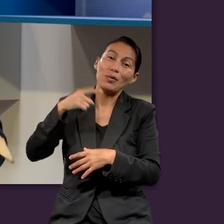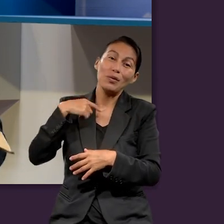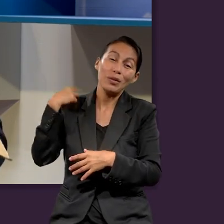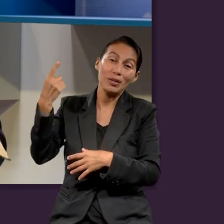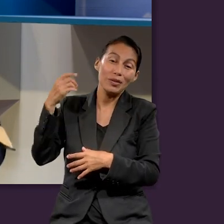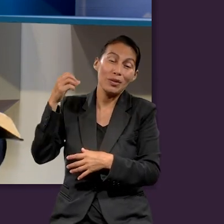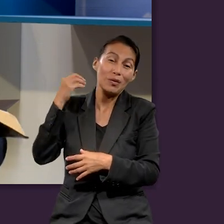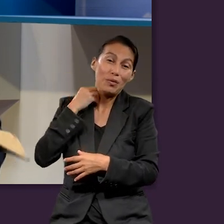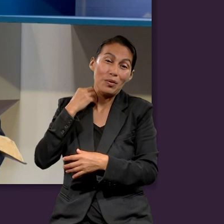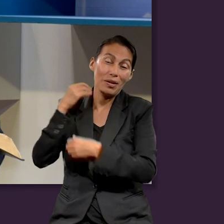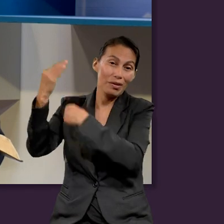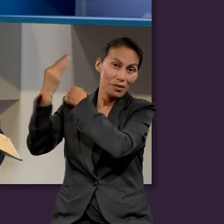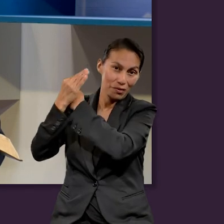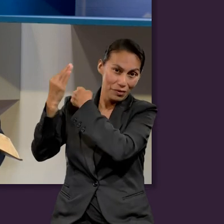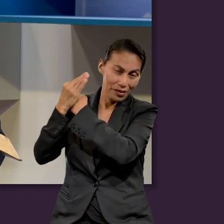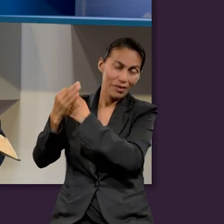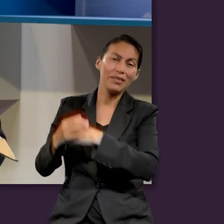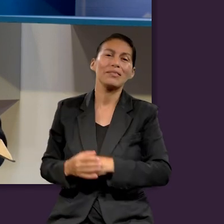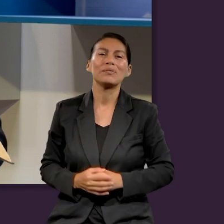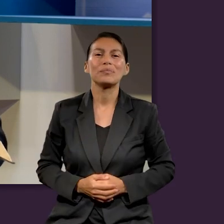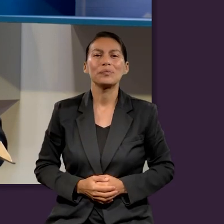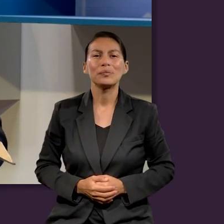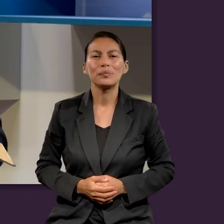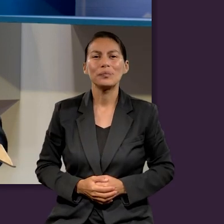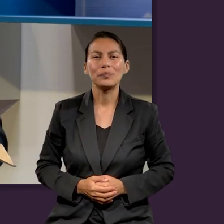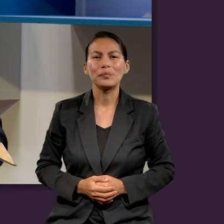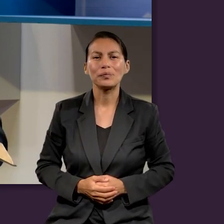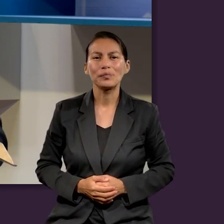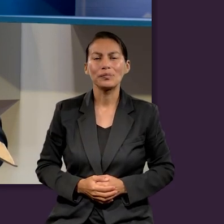Nuestro mediador ahora